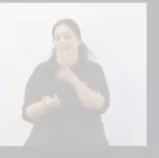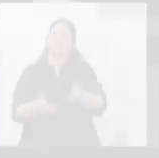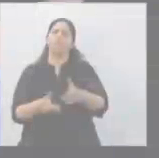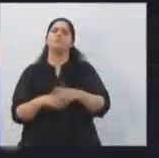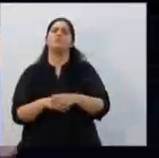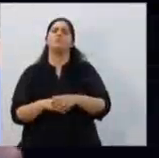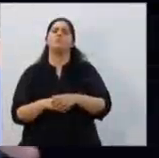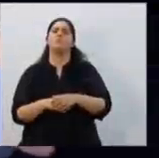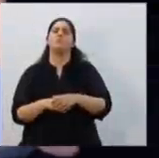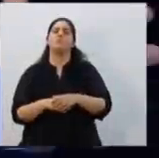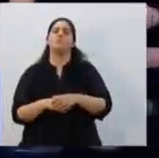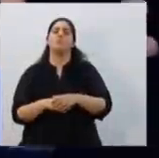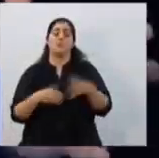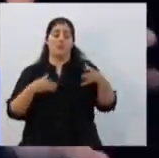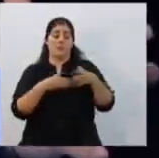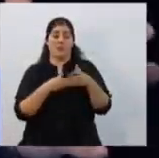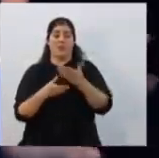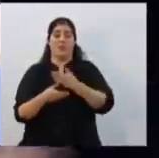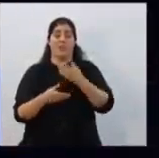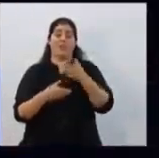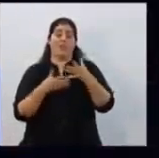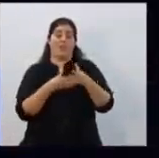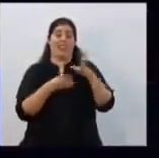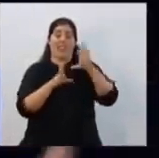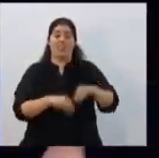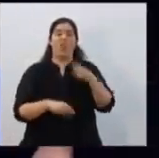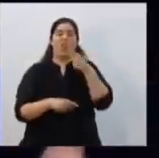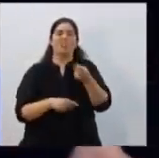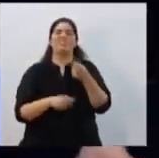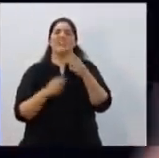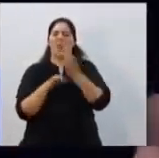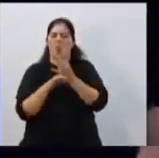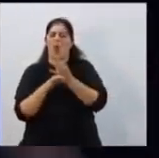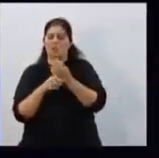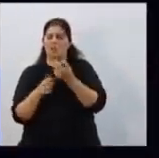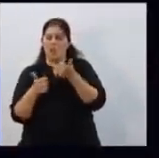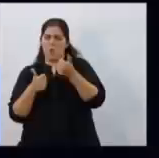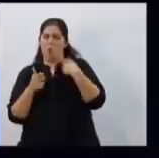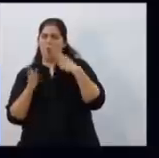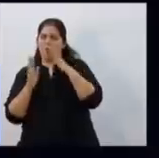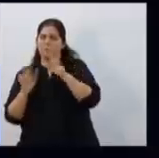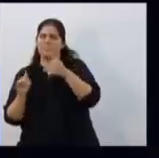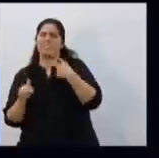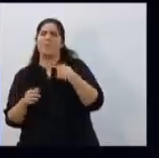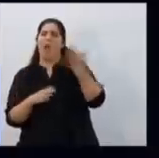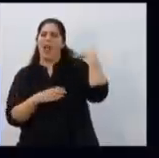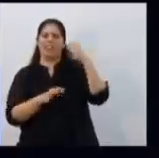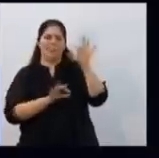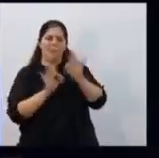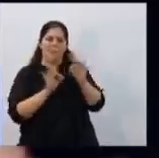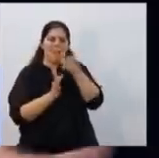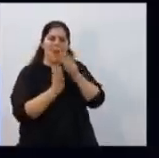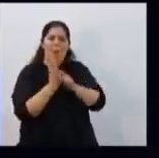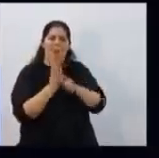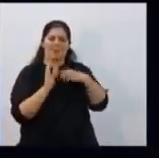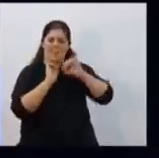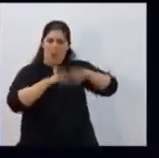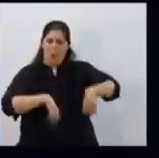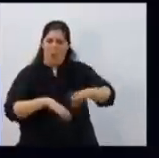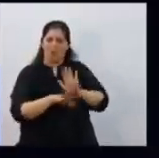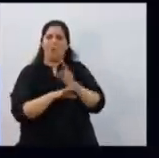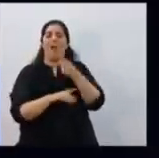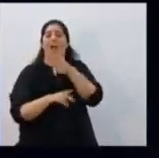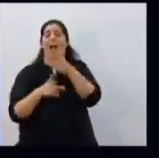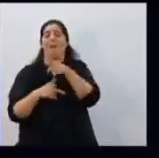serio. El Frente de Todos dice que le interesa la educación y ocultó las mediciones durante todos sus gobiernos. Y después, ya que habló de la provincia,